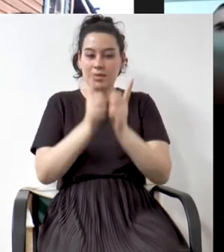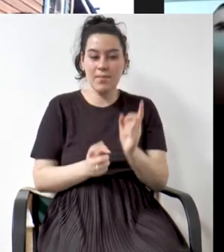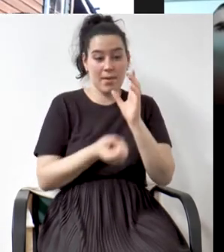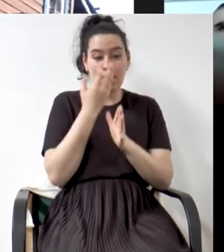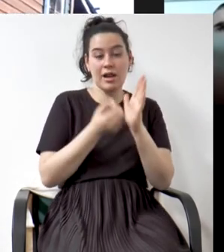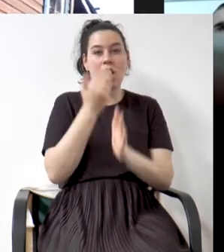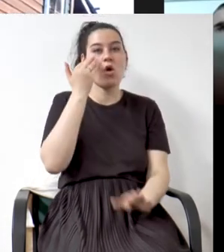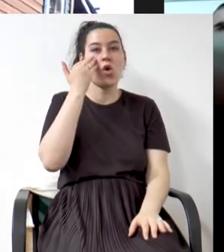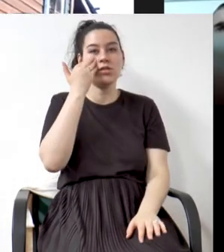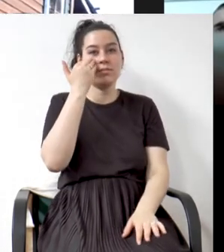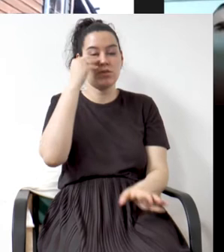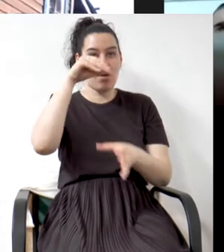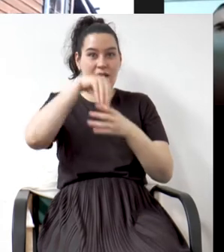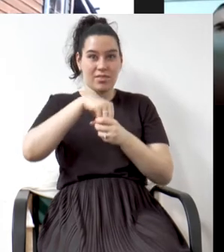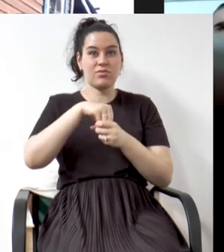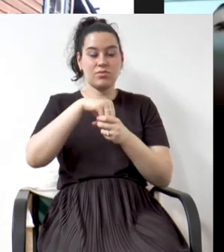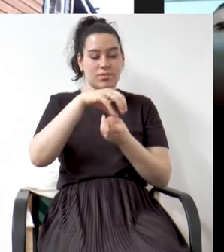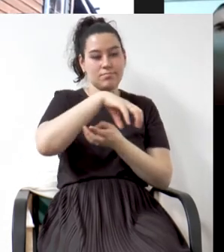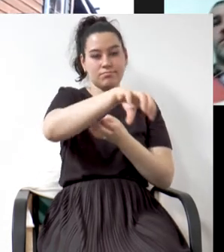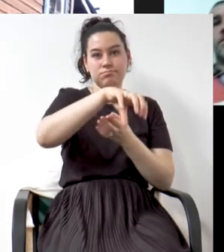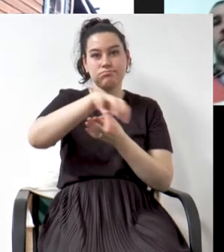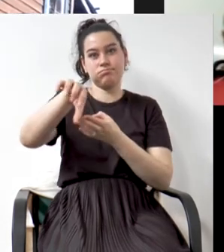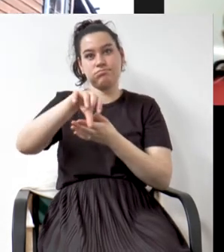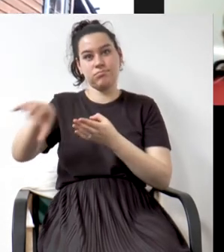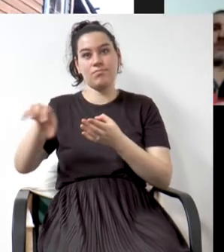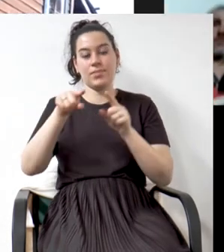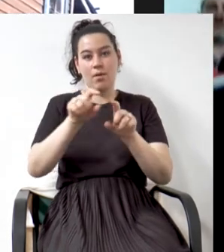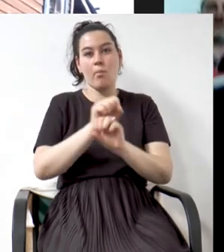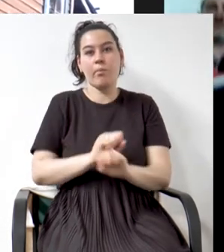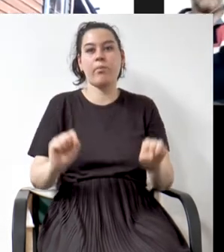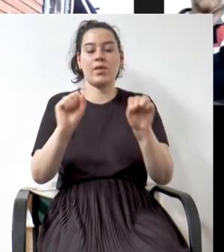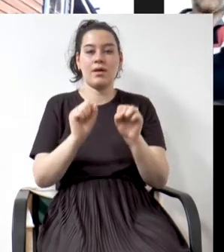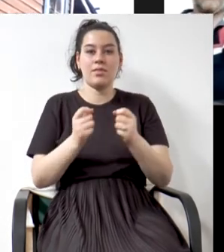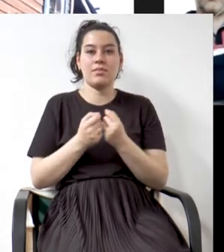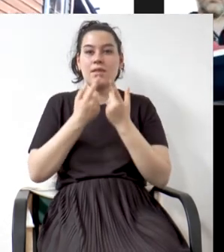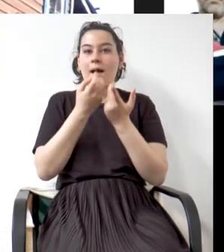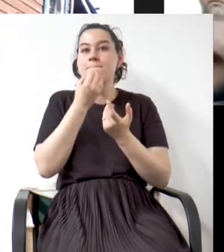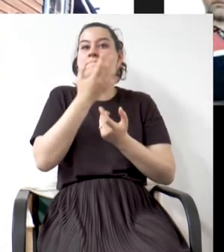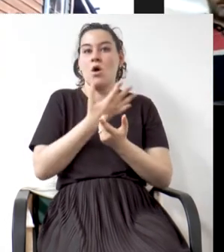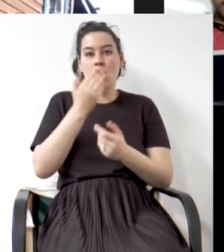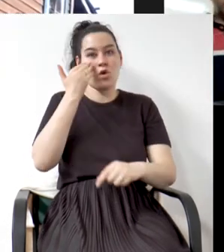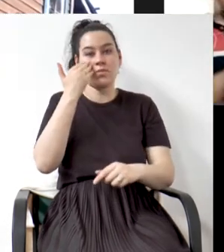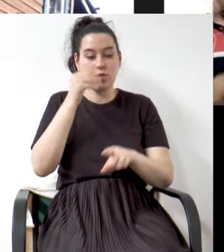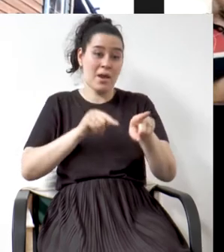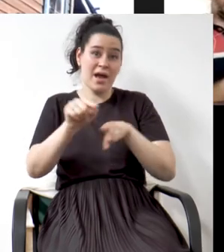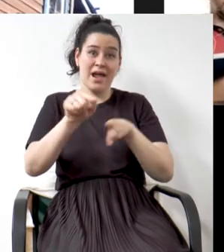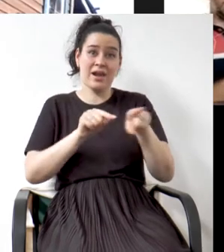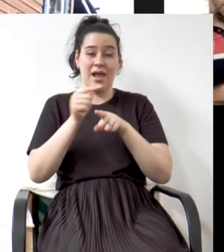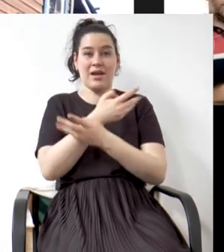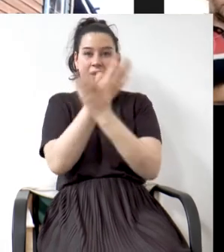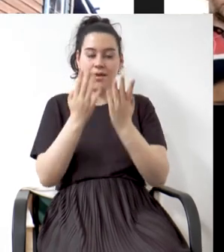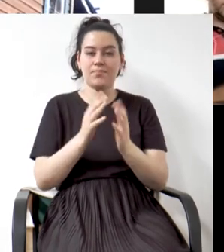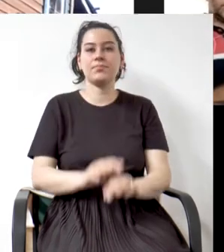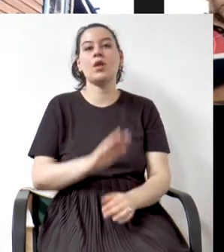conocimiento dentro de los nuevos departamentos académicos que puedan nutrir las carreras, ¿verdad? Por último,